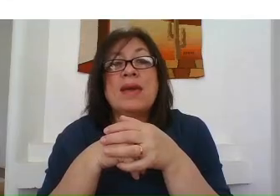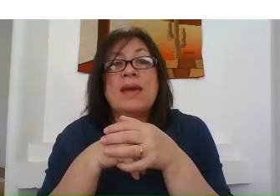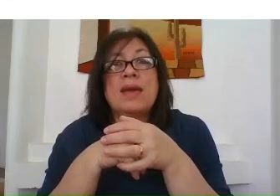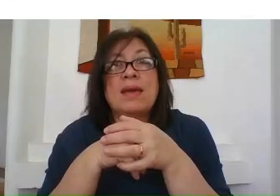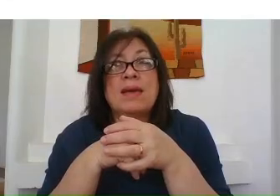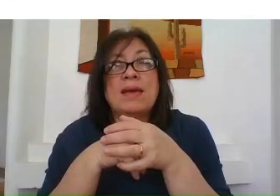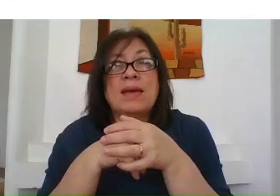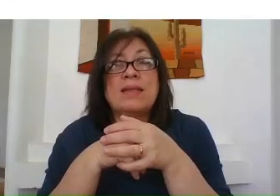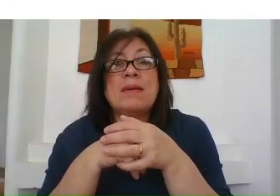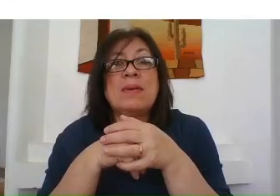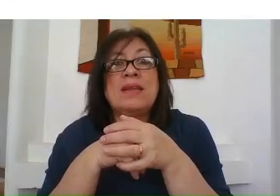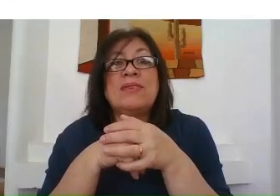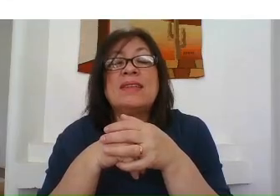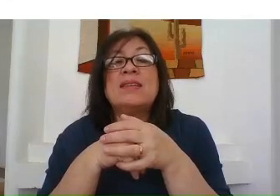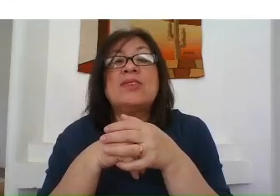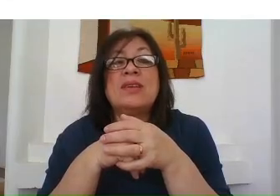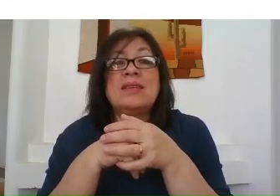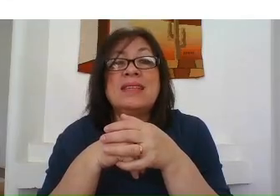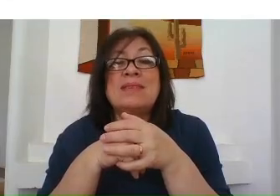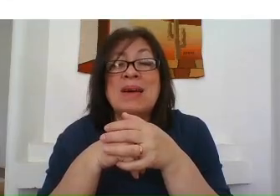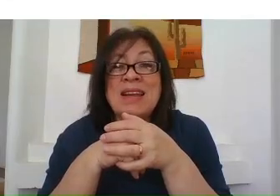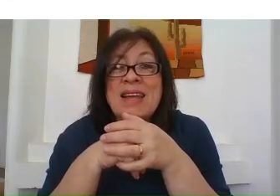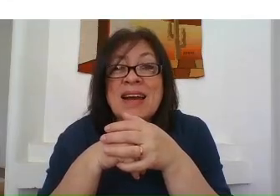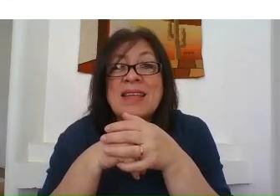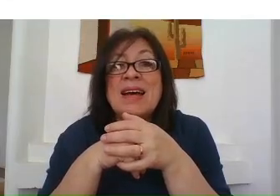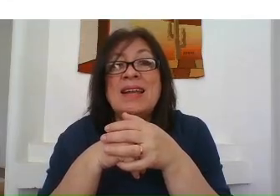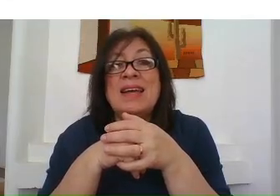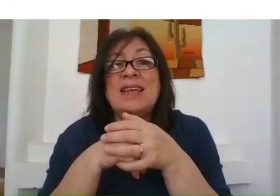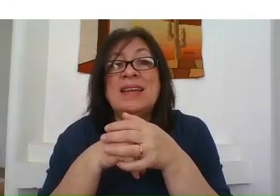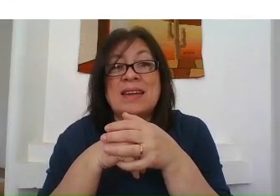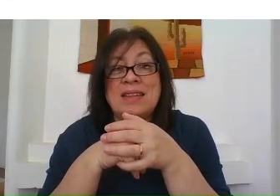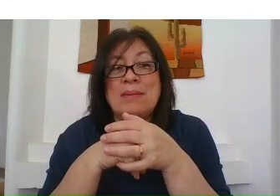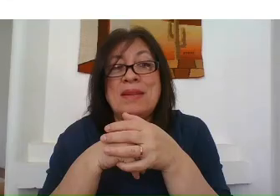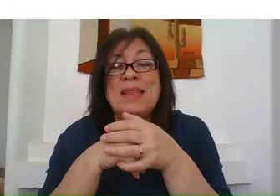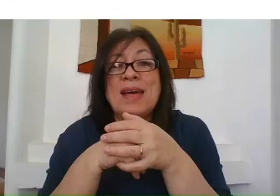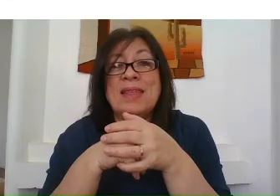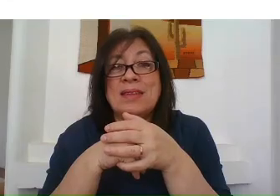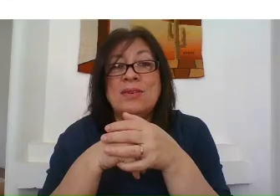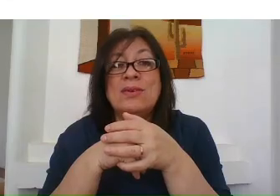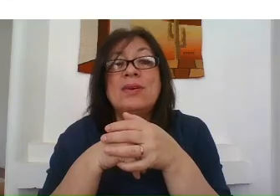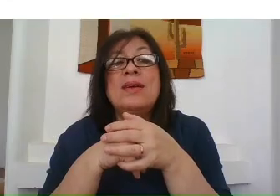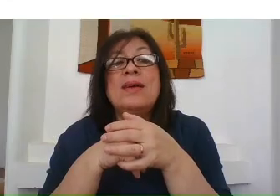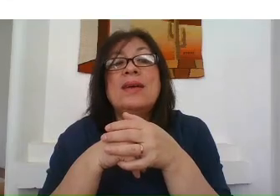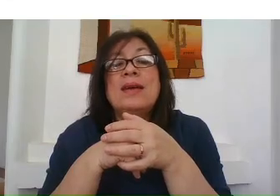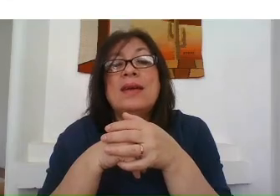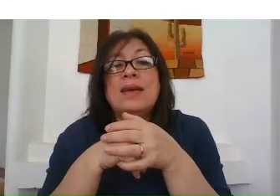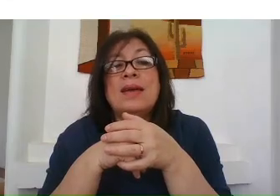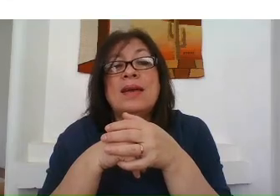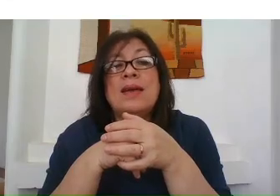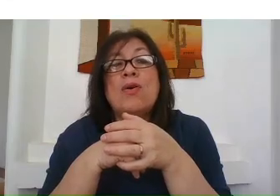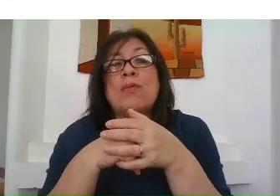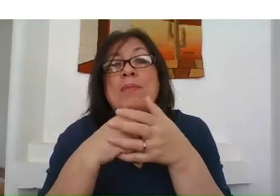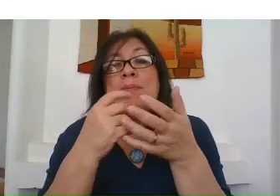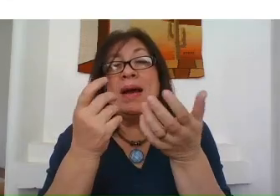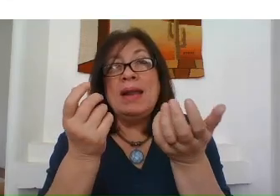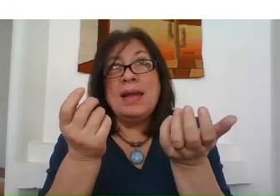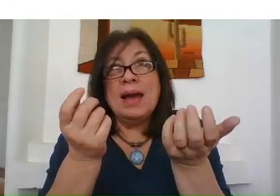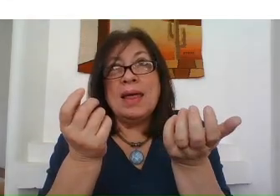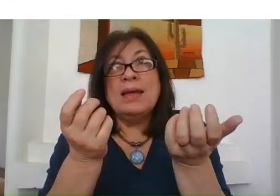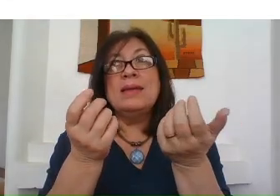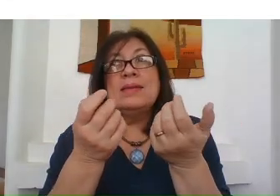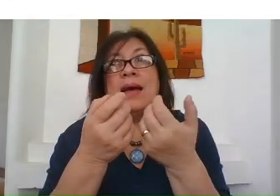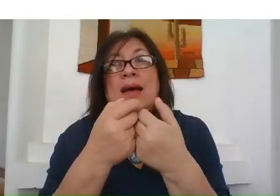de estas manifestaciones más ligadas a la irritabilidad, ¿no? O